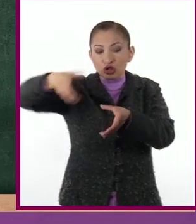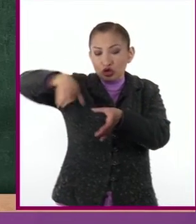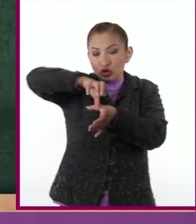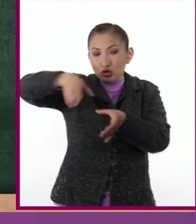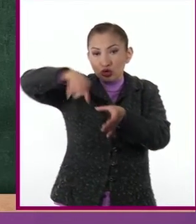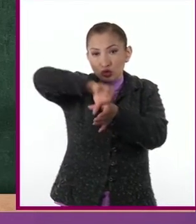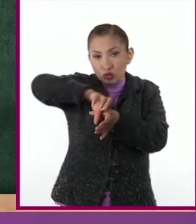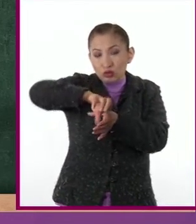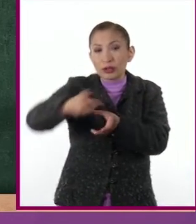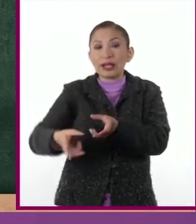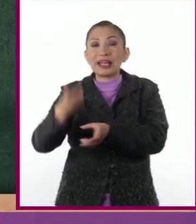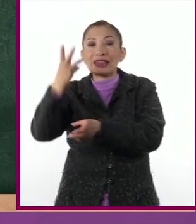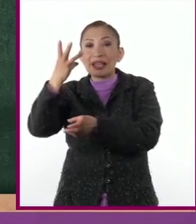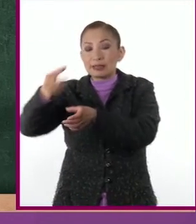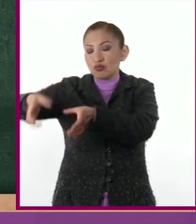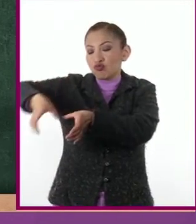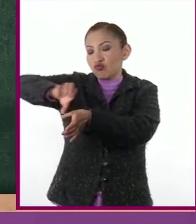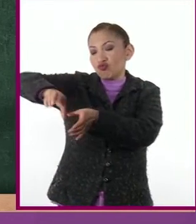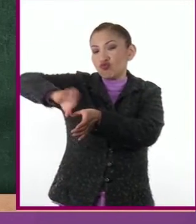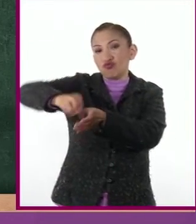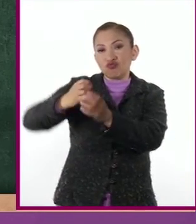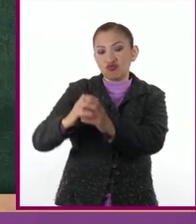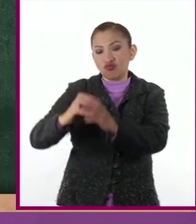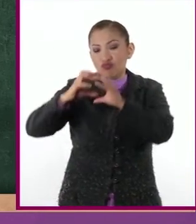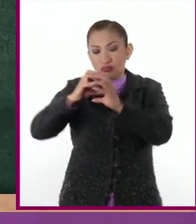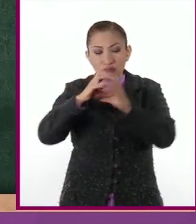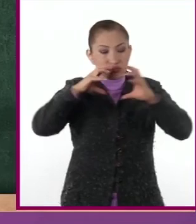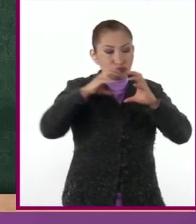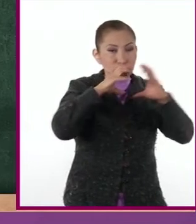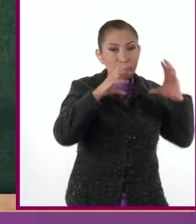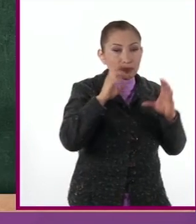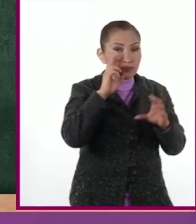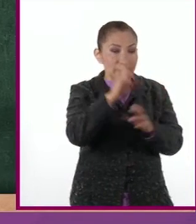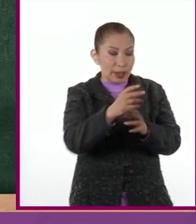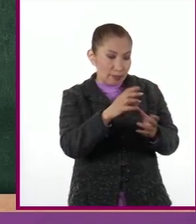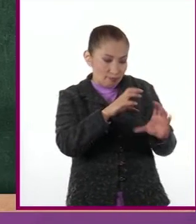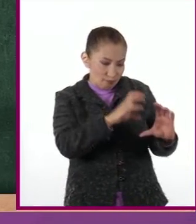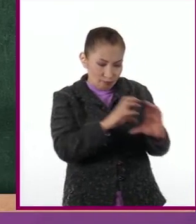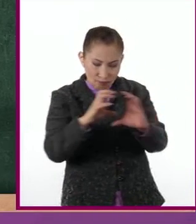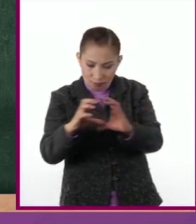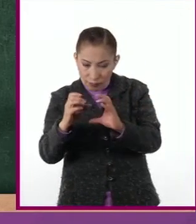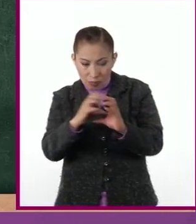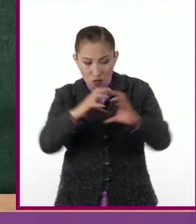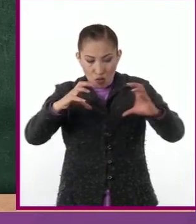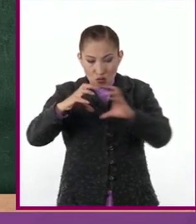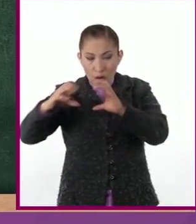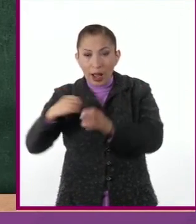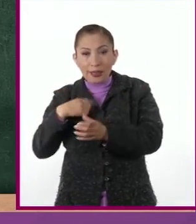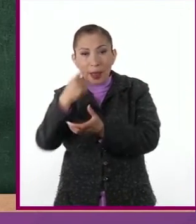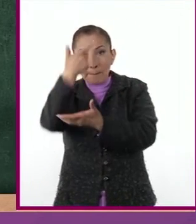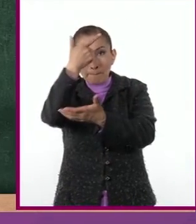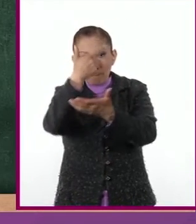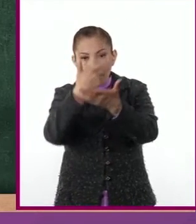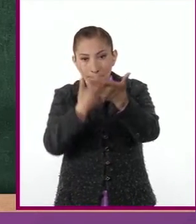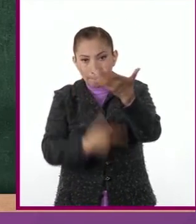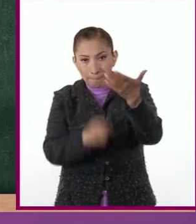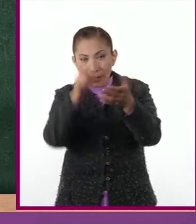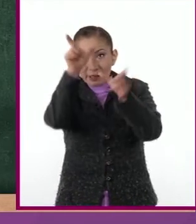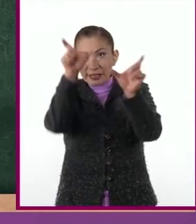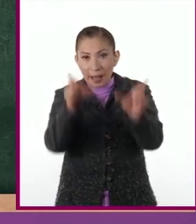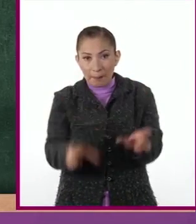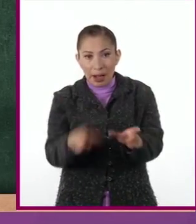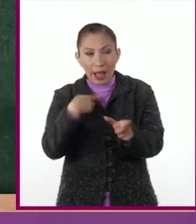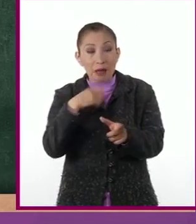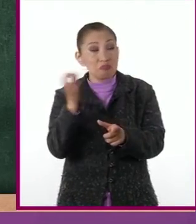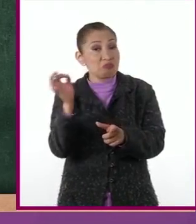segundo globo y 3 vasitos en el tercer globo. Registra la masa de cada uno de los globos en la tabla de abajo. Si no